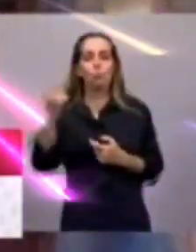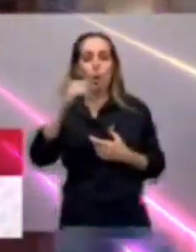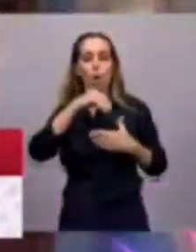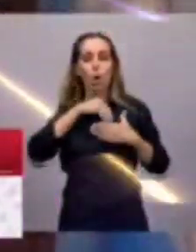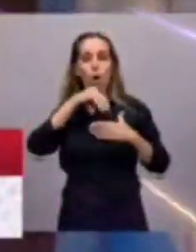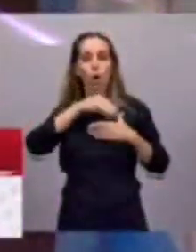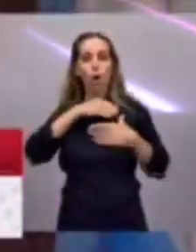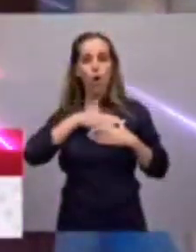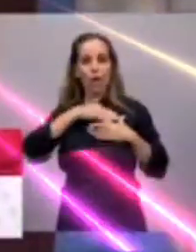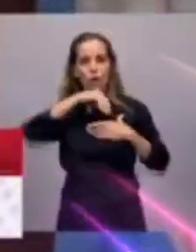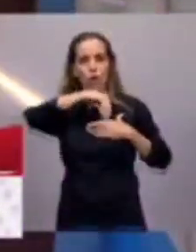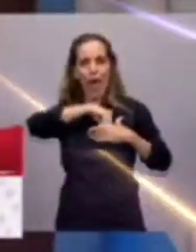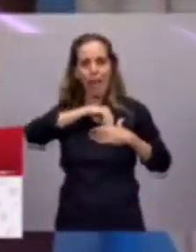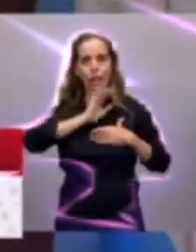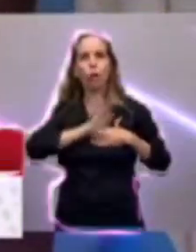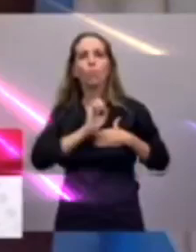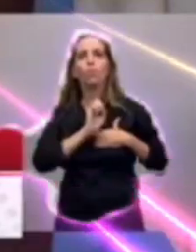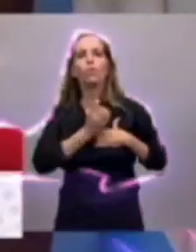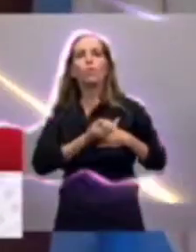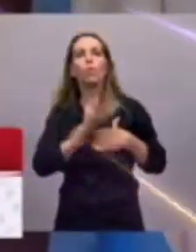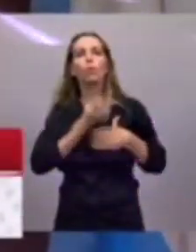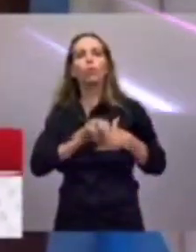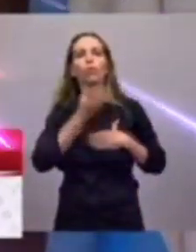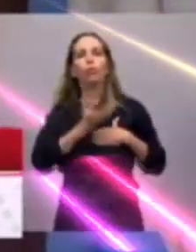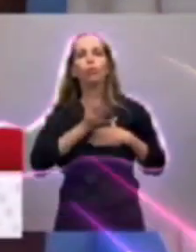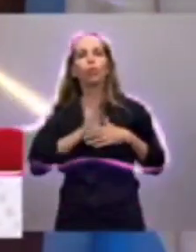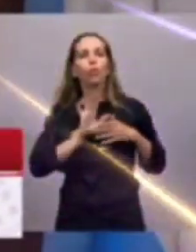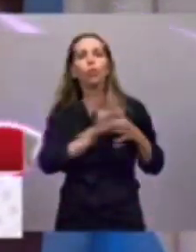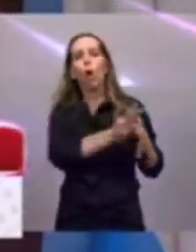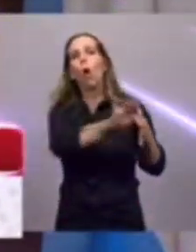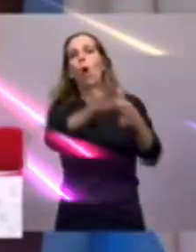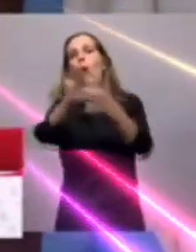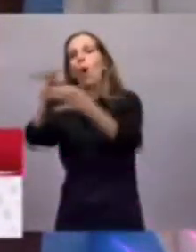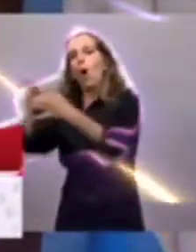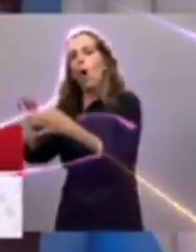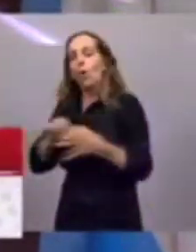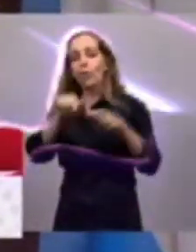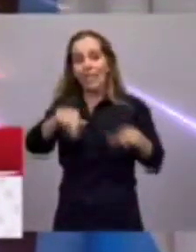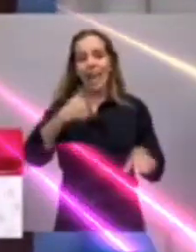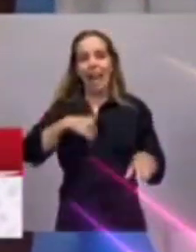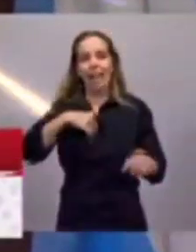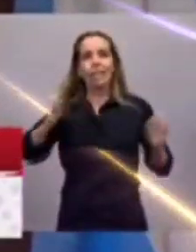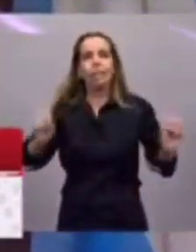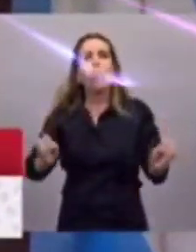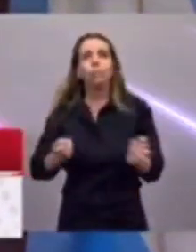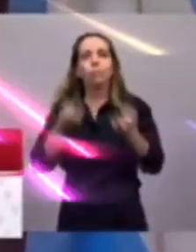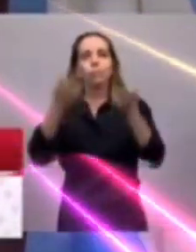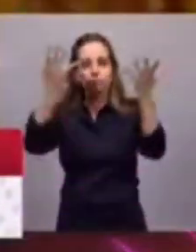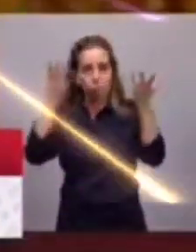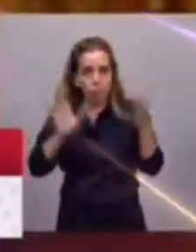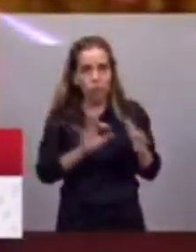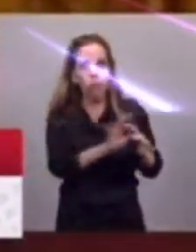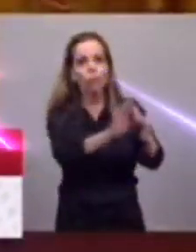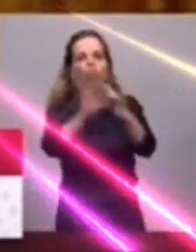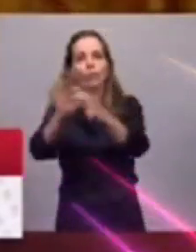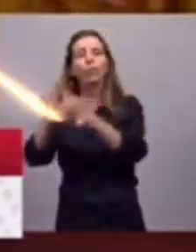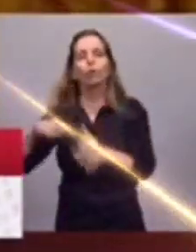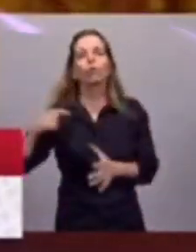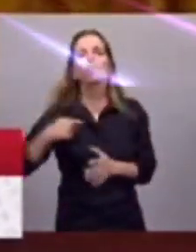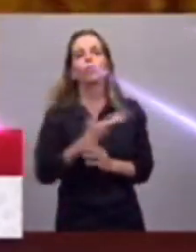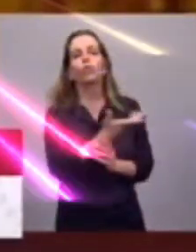vela iluminada, entre todos vamos a iluminar este país y vamos a formar una